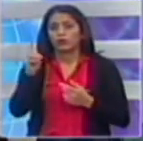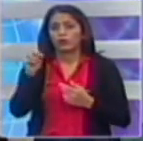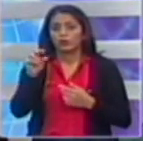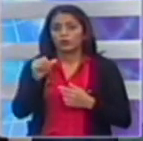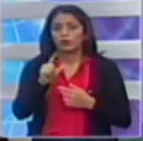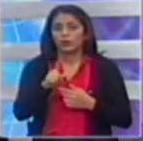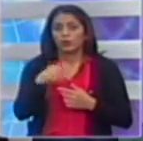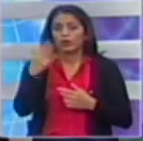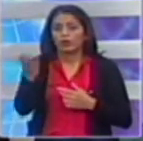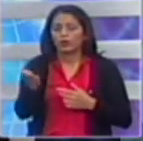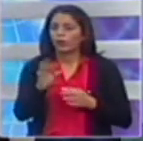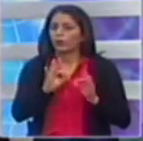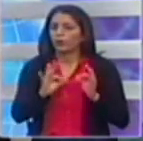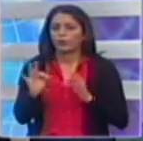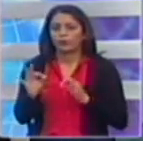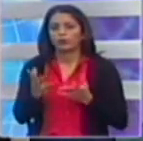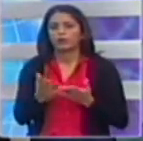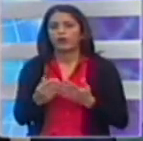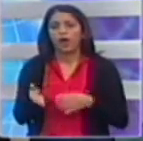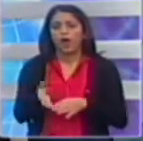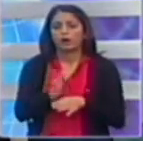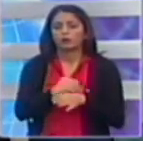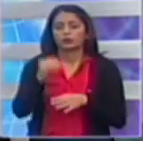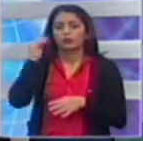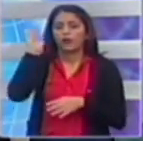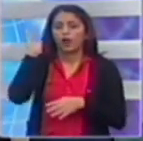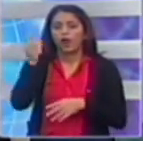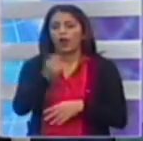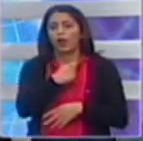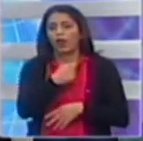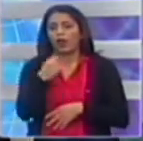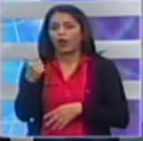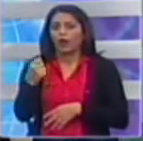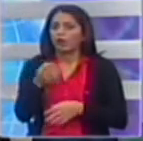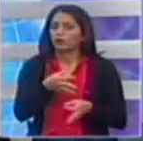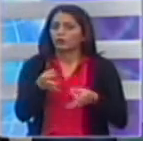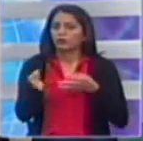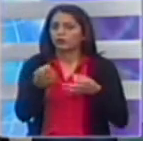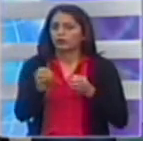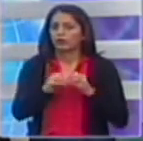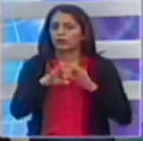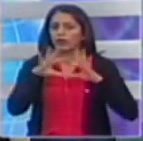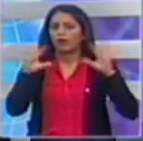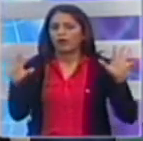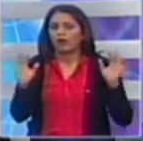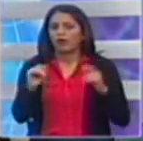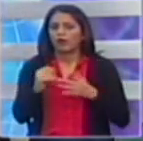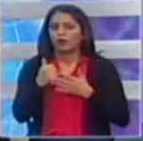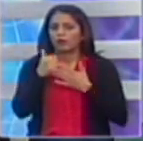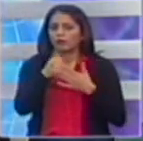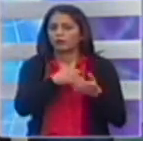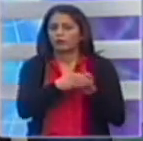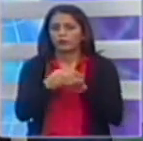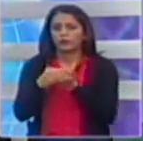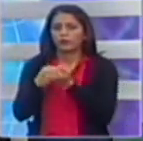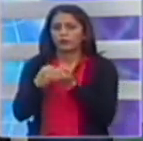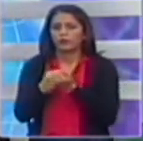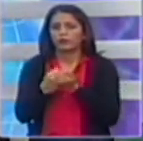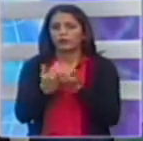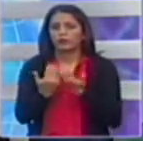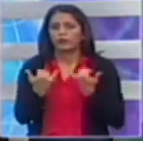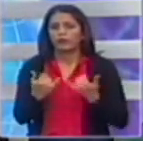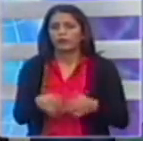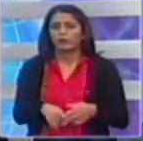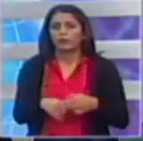anti-libre comercio que se ha dado. Él abiertamente en su discurso está tratando de dar un discurso muy proteccionista sobre esto. Entonces son pilares del Partido Republicano que se empiezan